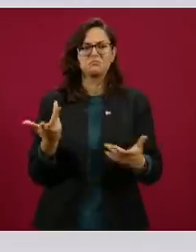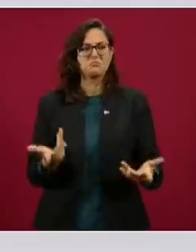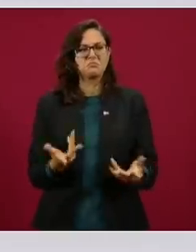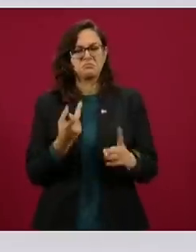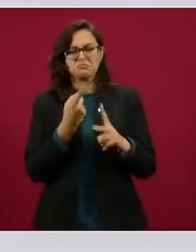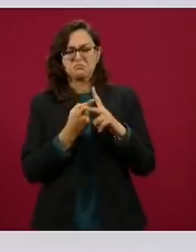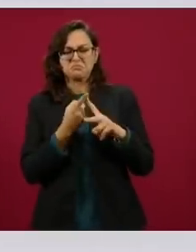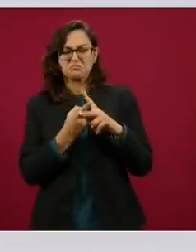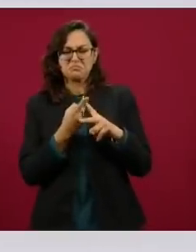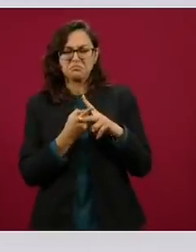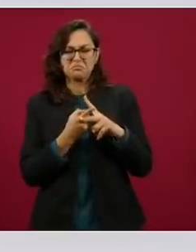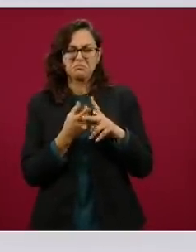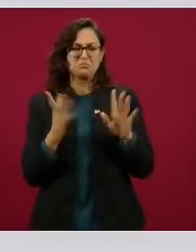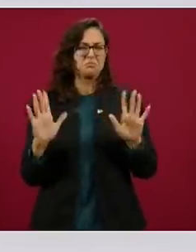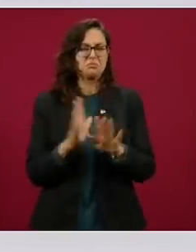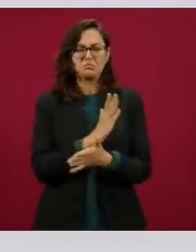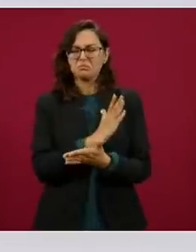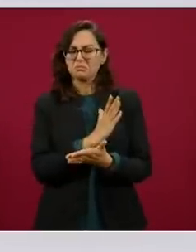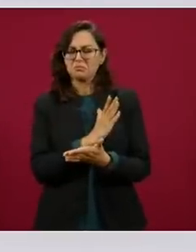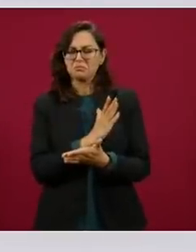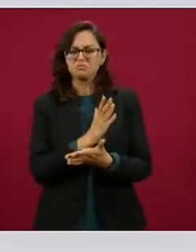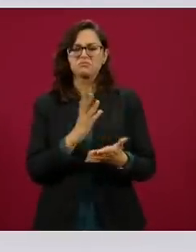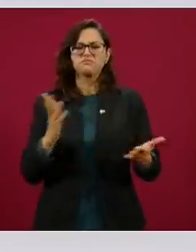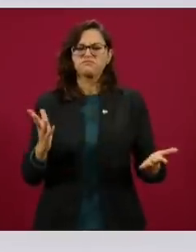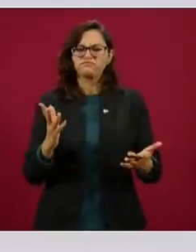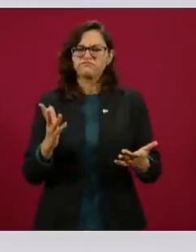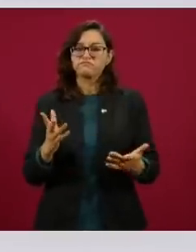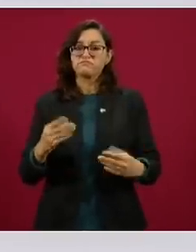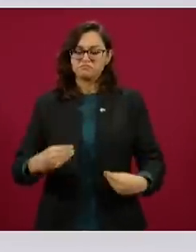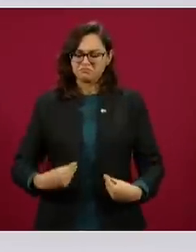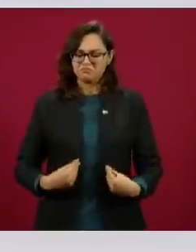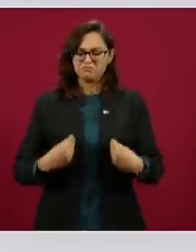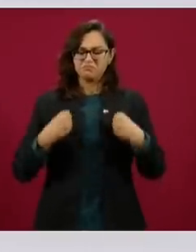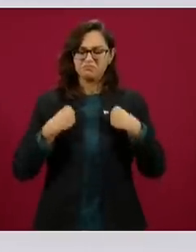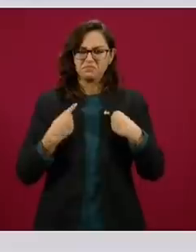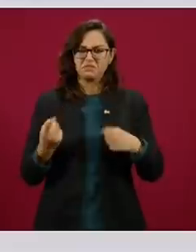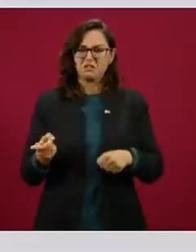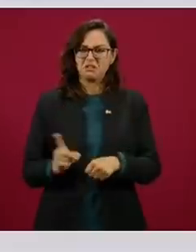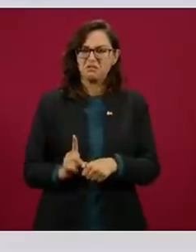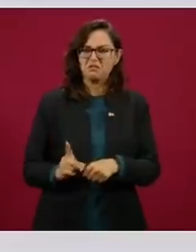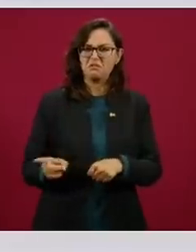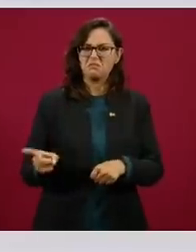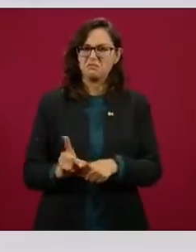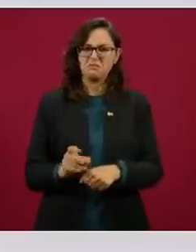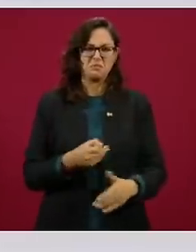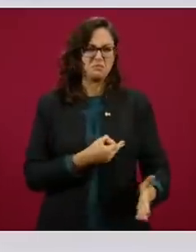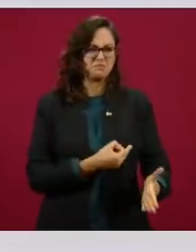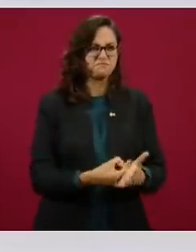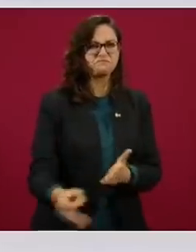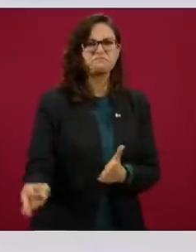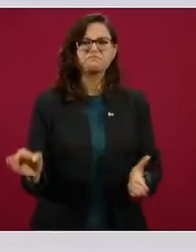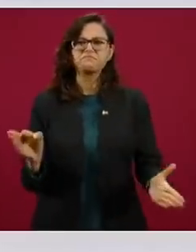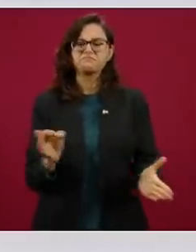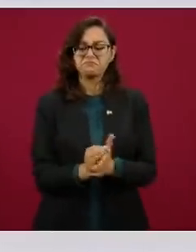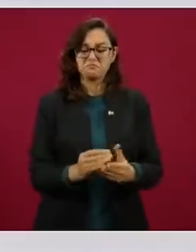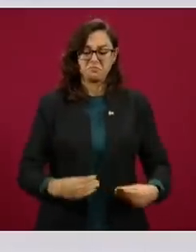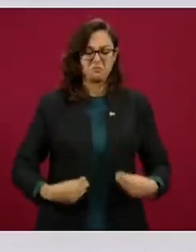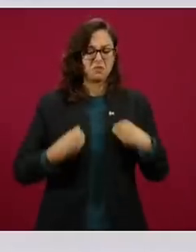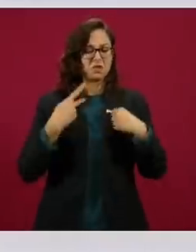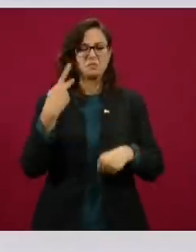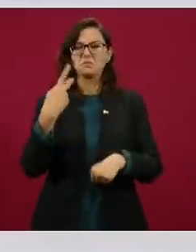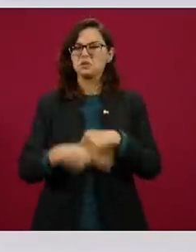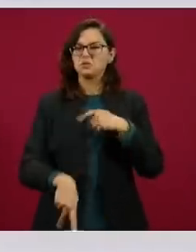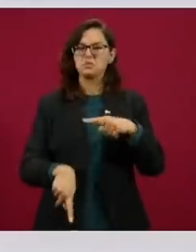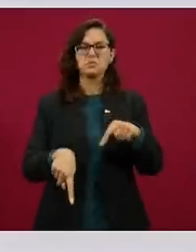sin reserva jugándose la vida minuto a minuto han actuado muchos